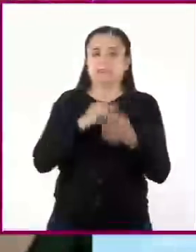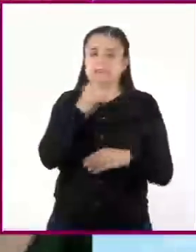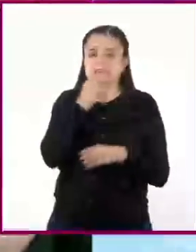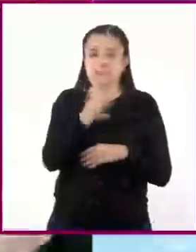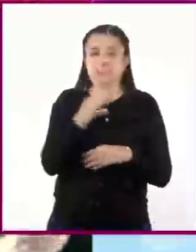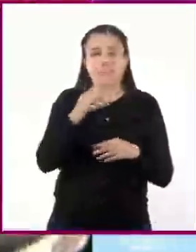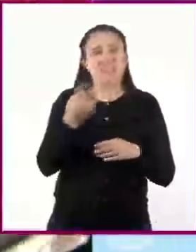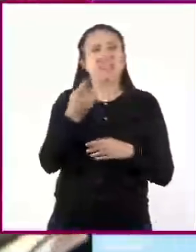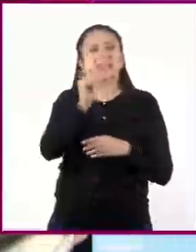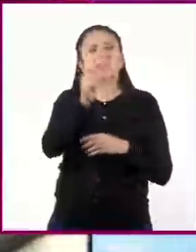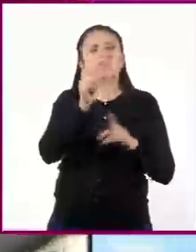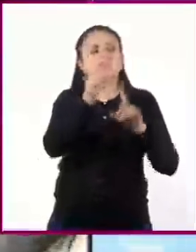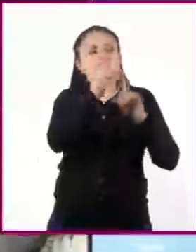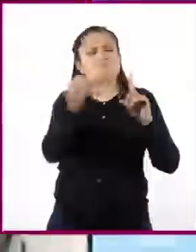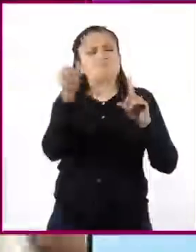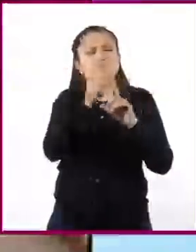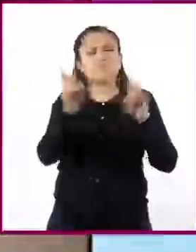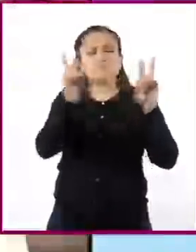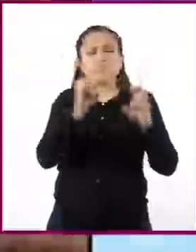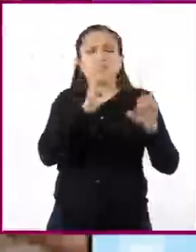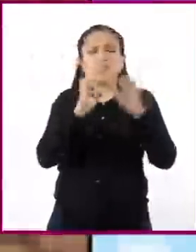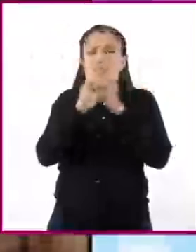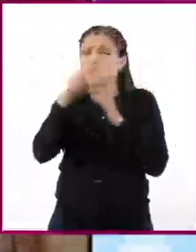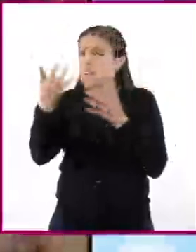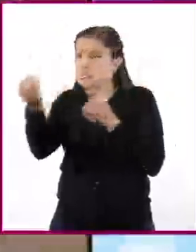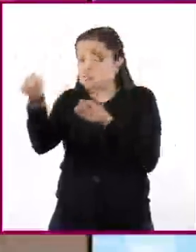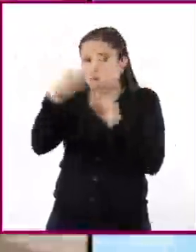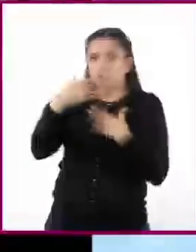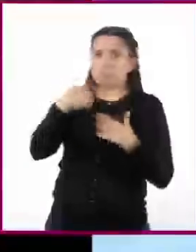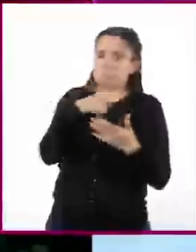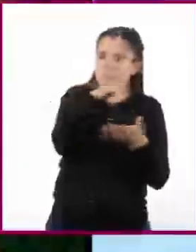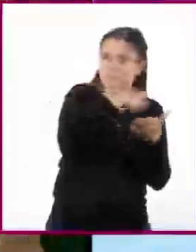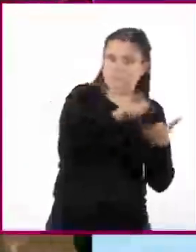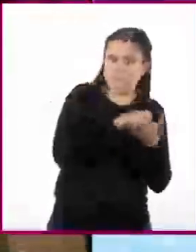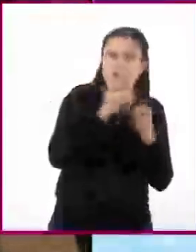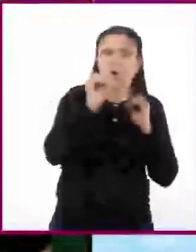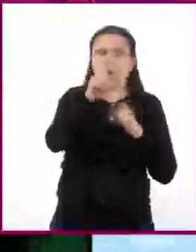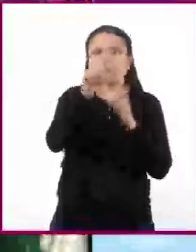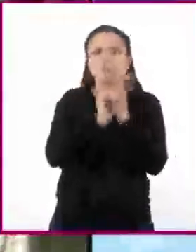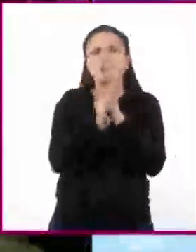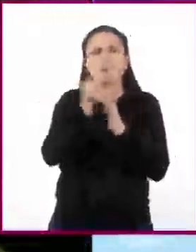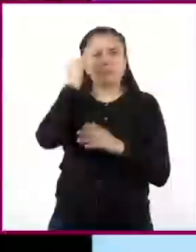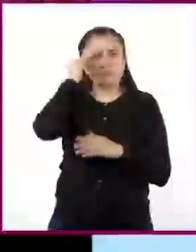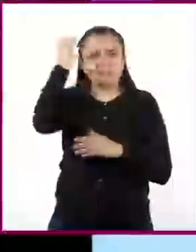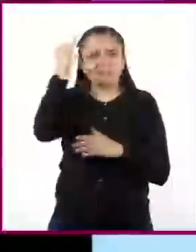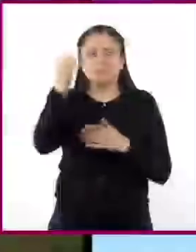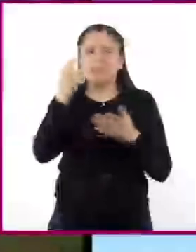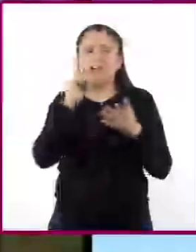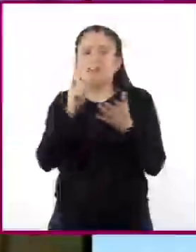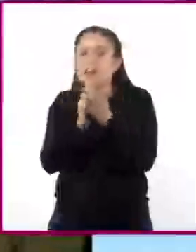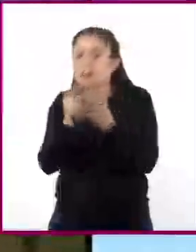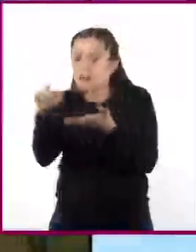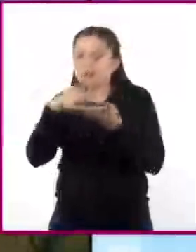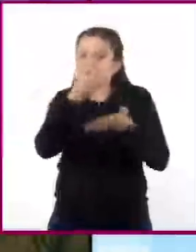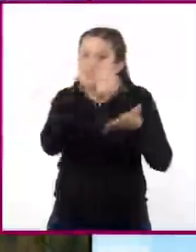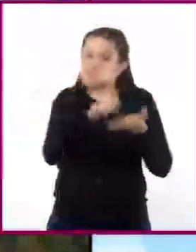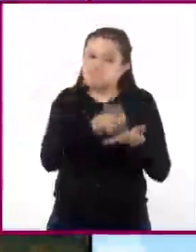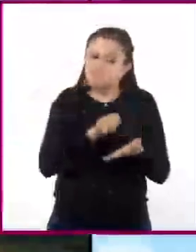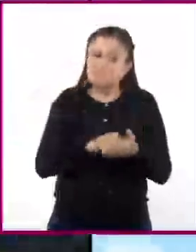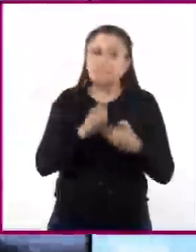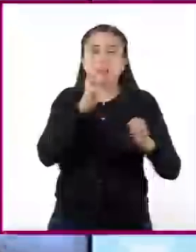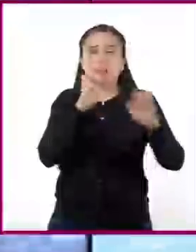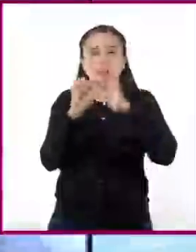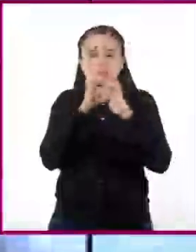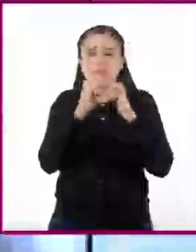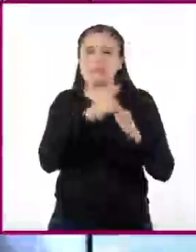alguna frase interesante dicha por algún entrevistado o por el autor de algún libro que tenga relación con lo que planteas y con la